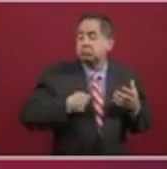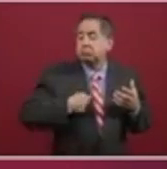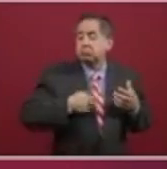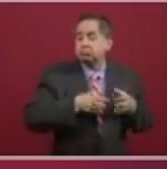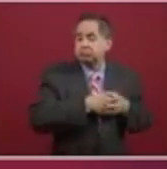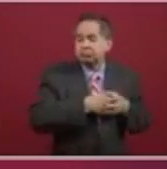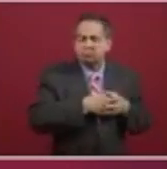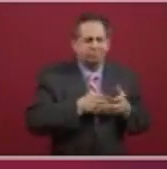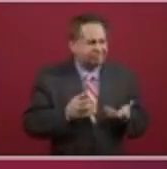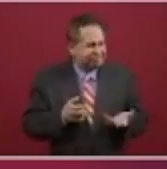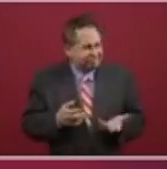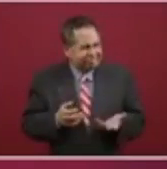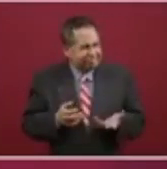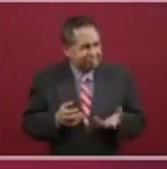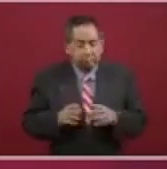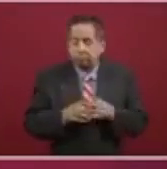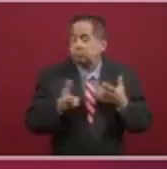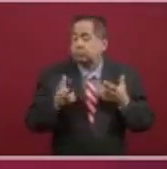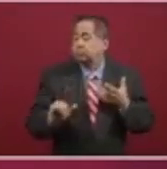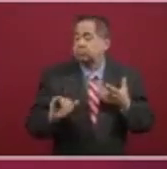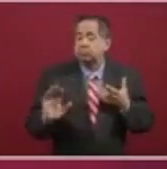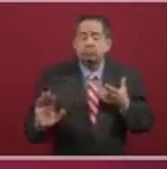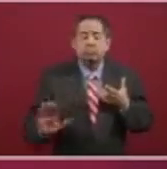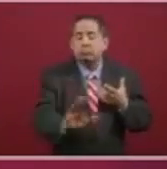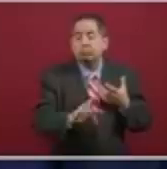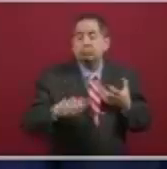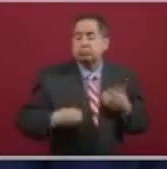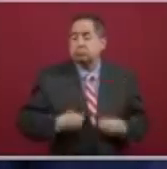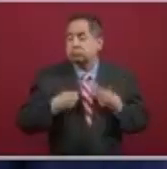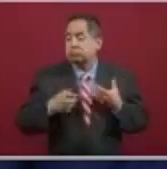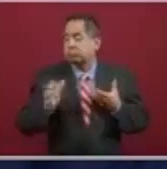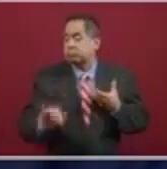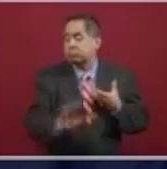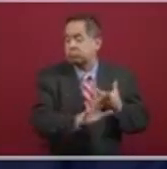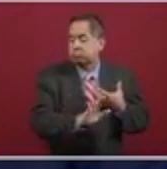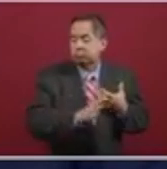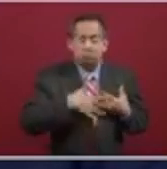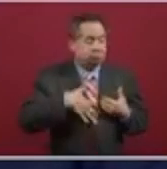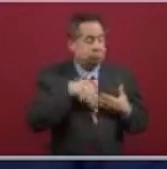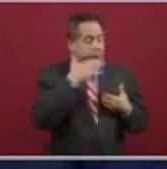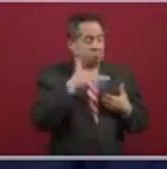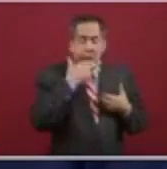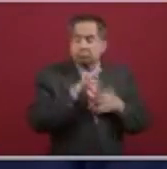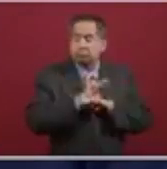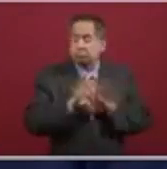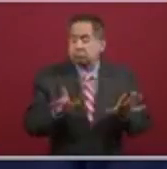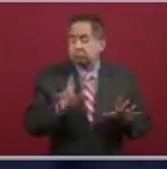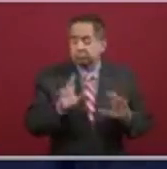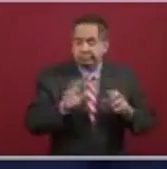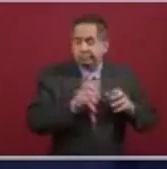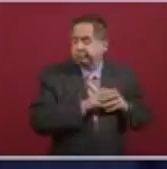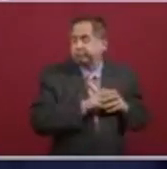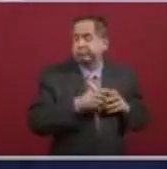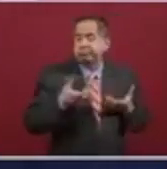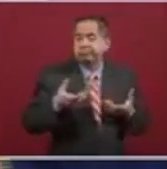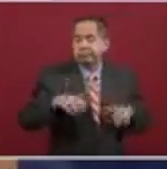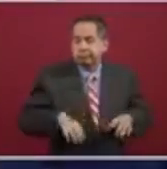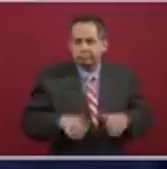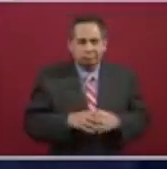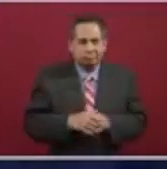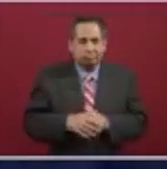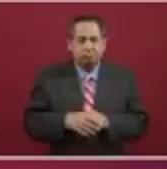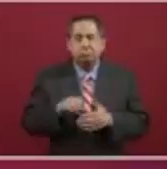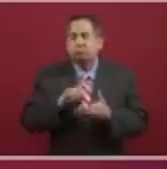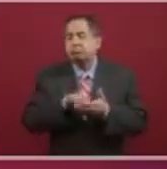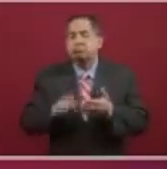como forma de vida la corrupción. Es decir, eres un